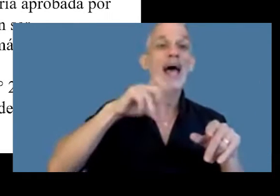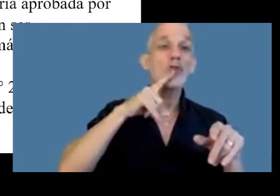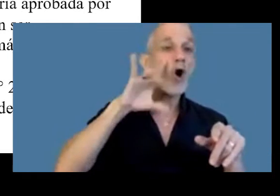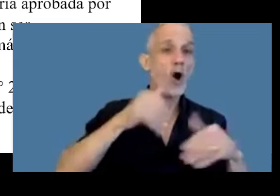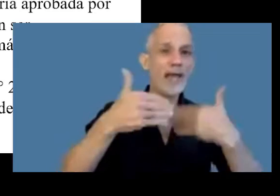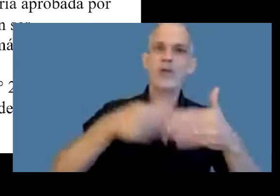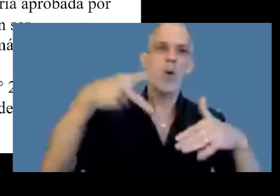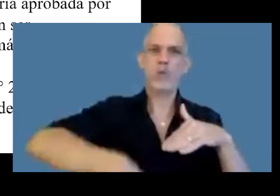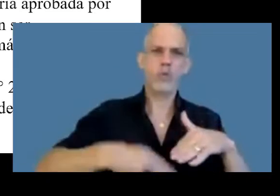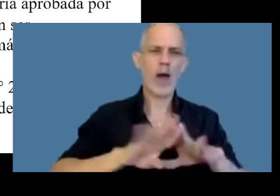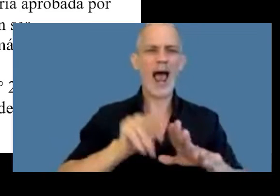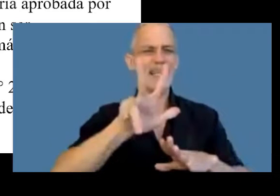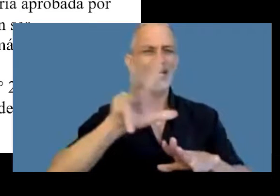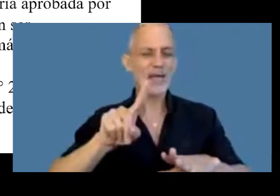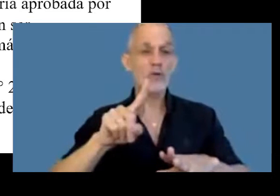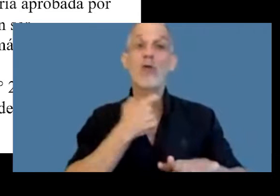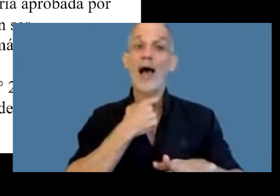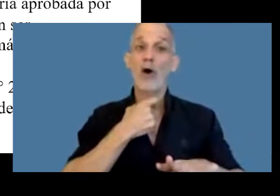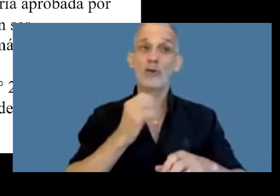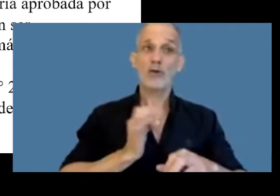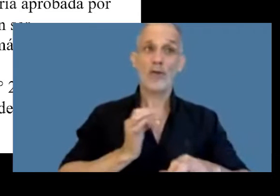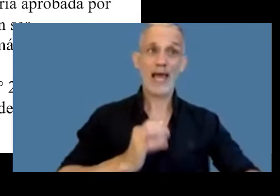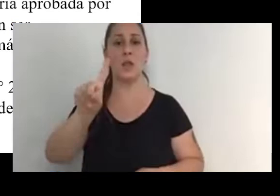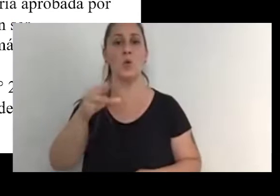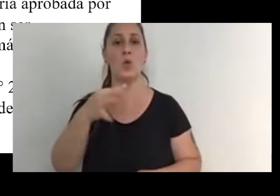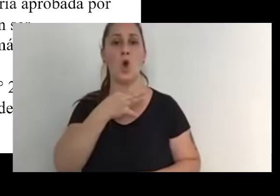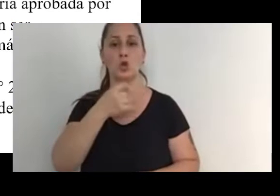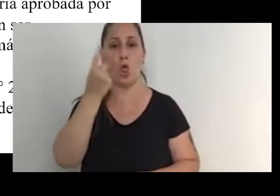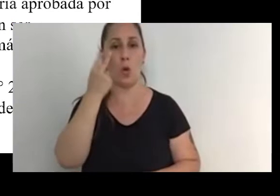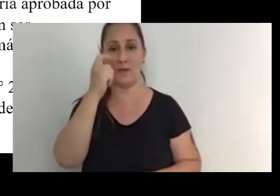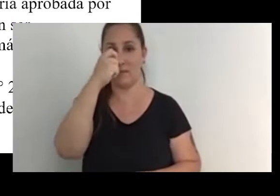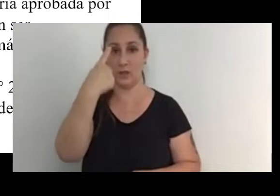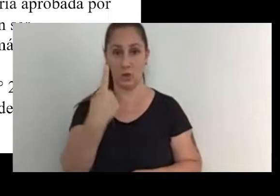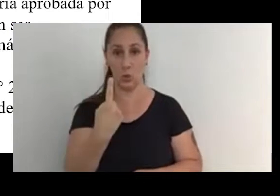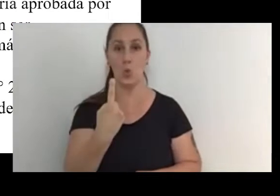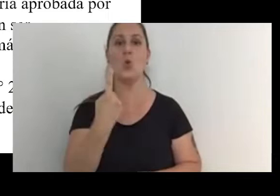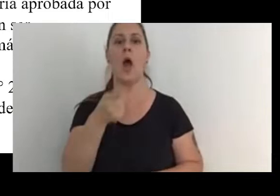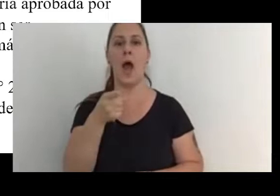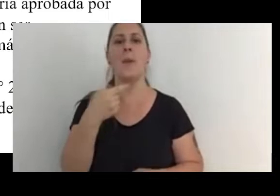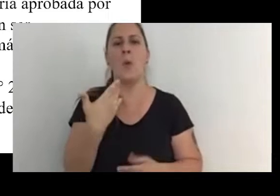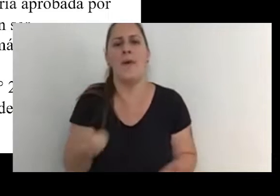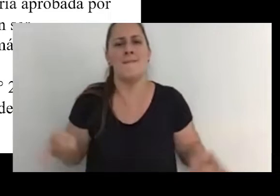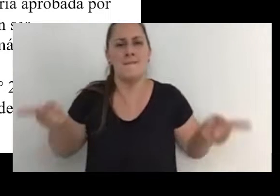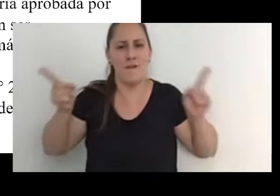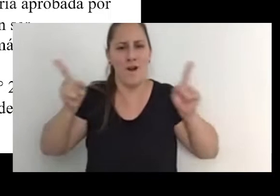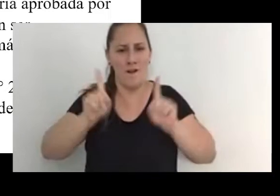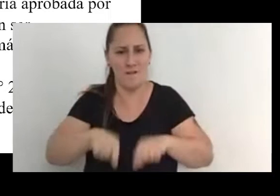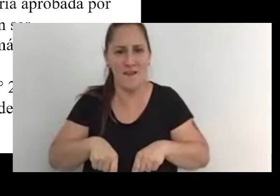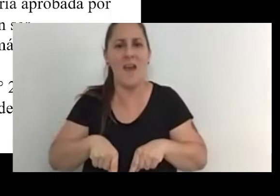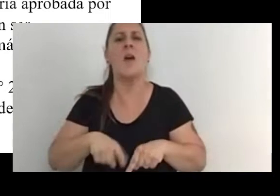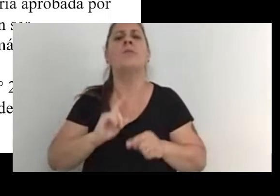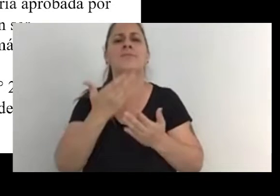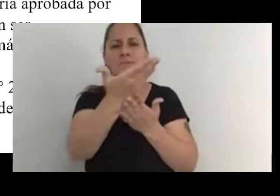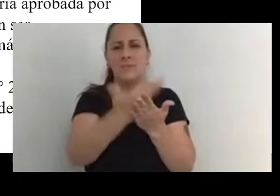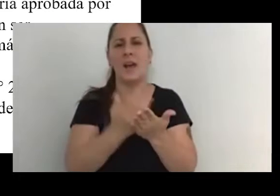caducas al 31 de agosto 2021, van a poder ser rehabilitadas a través del régimen de la